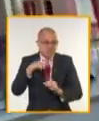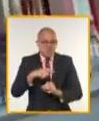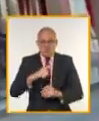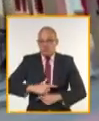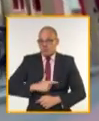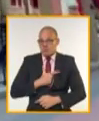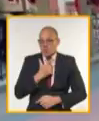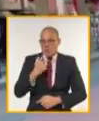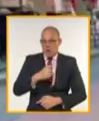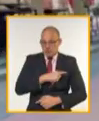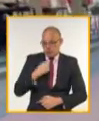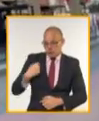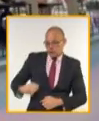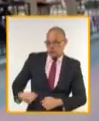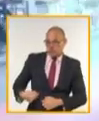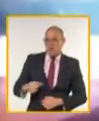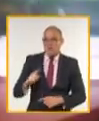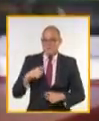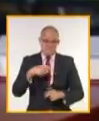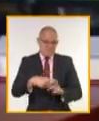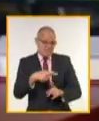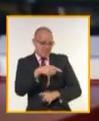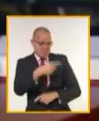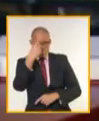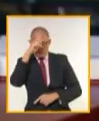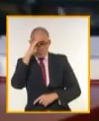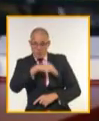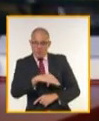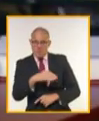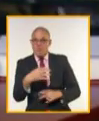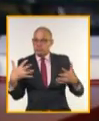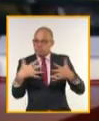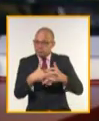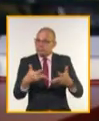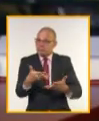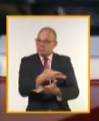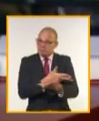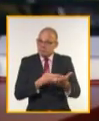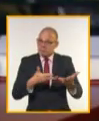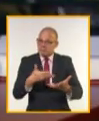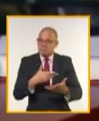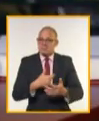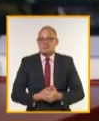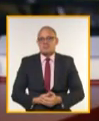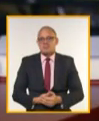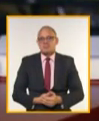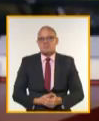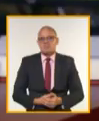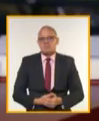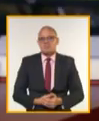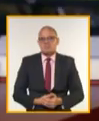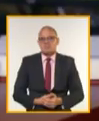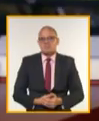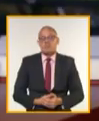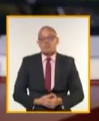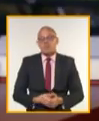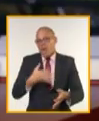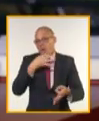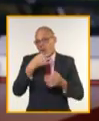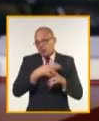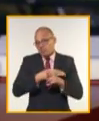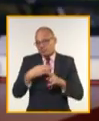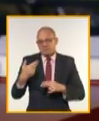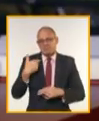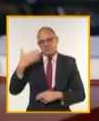pueden fundirse de forma creativa. Ella se relacionó totalmente con el barrio chino, ya sea impartiendo